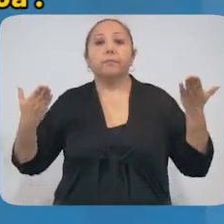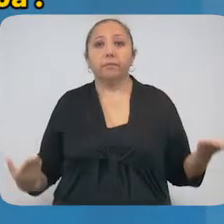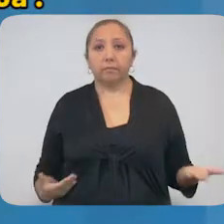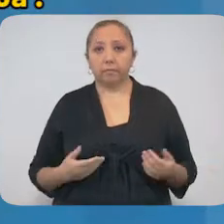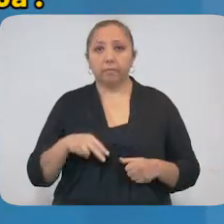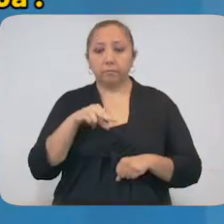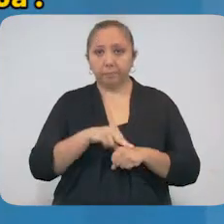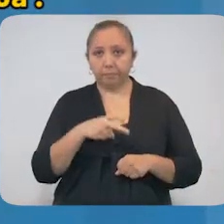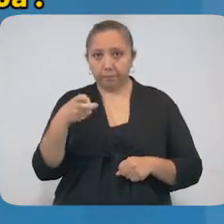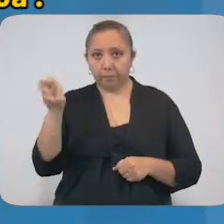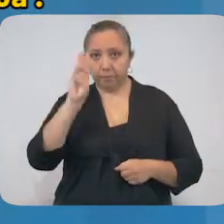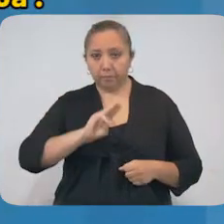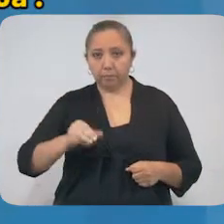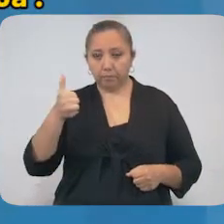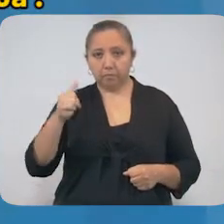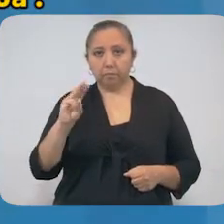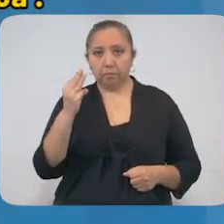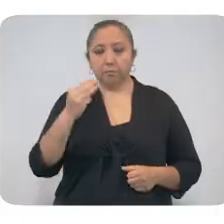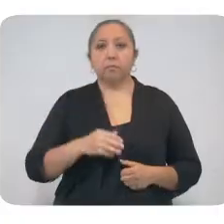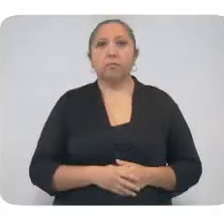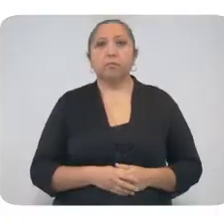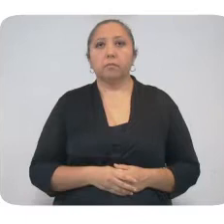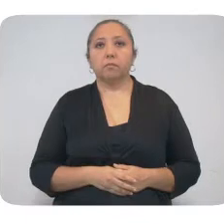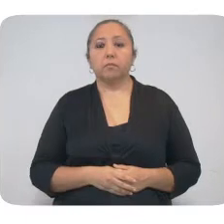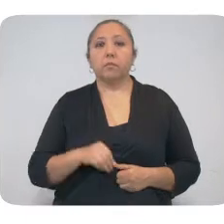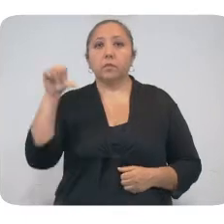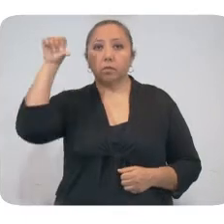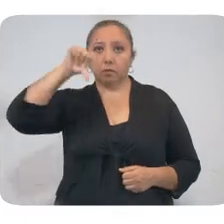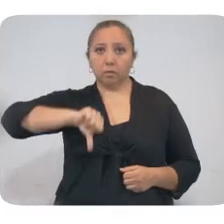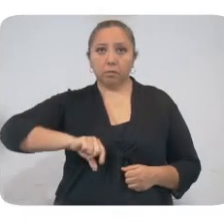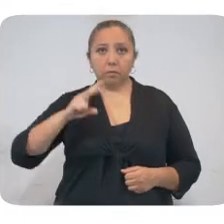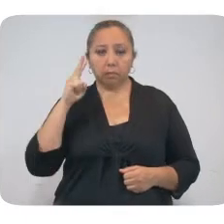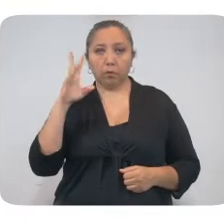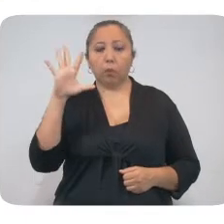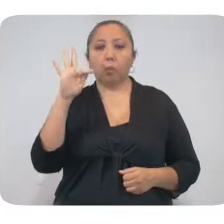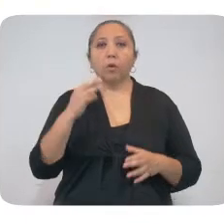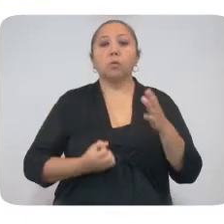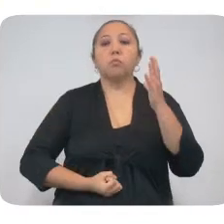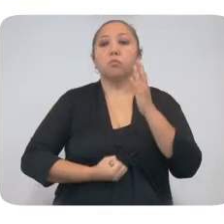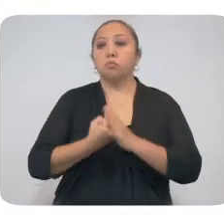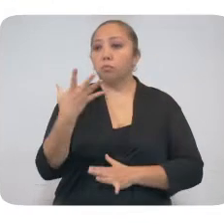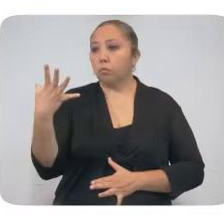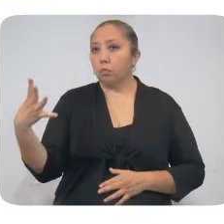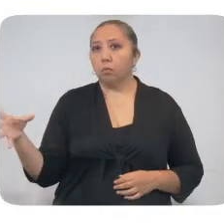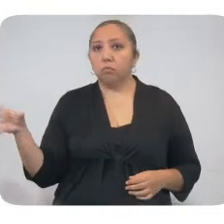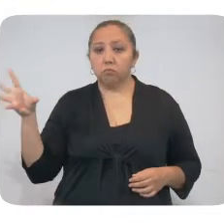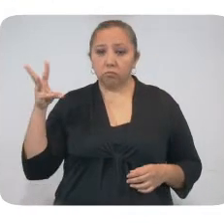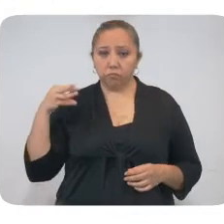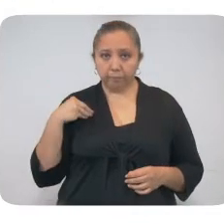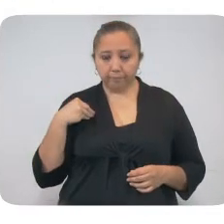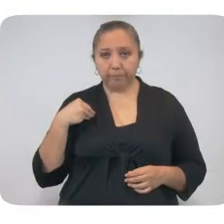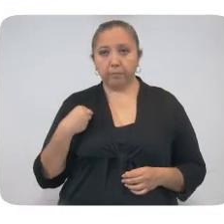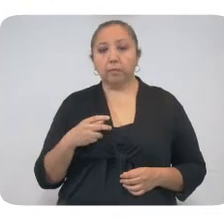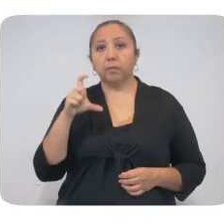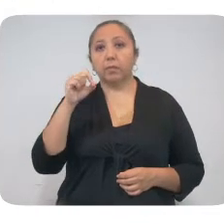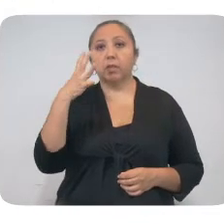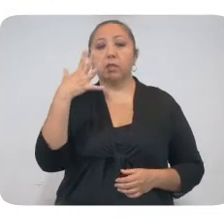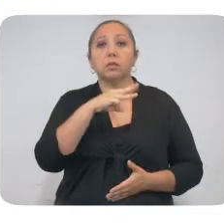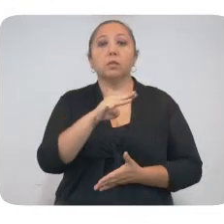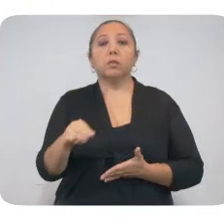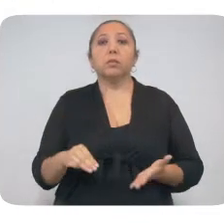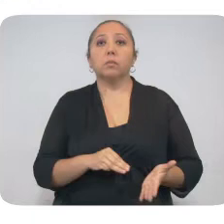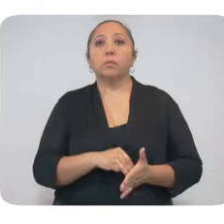parte médico de este miércoles 6 de mayo. Hoy se detectaron 40 nuevos contagios de coronavirus, 25 en